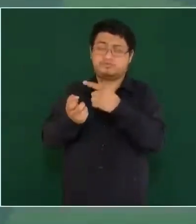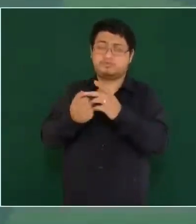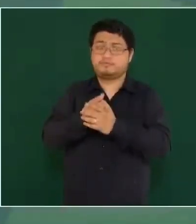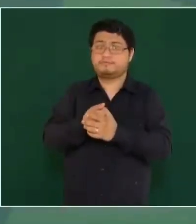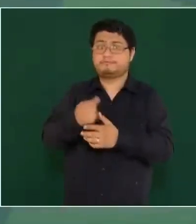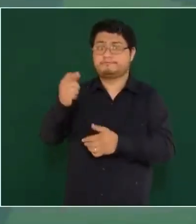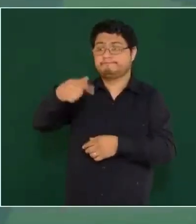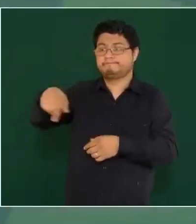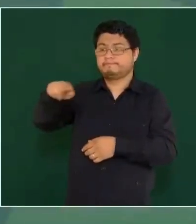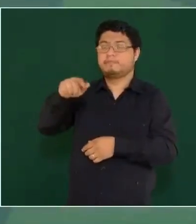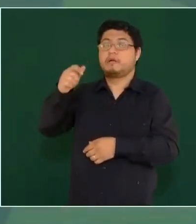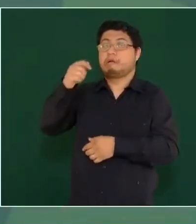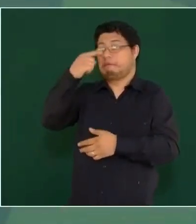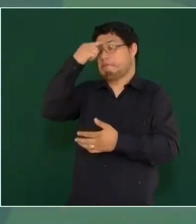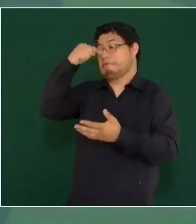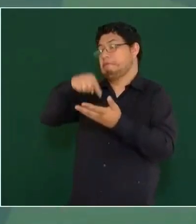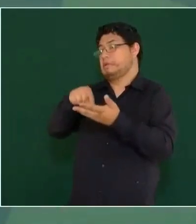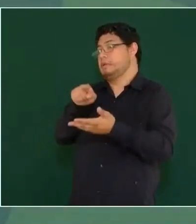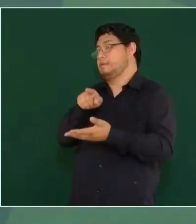creyeron